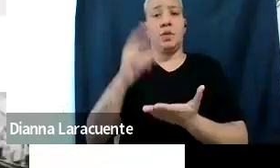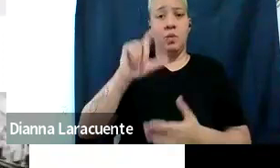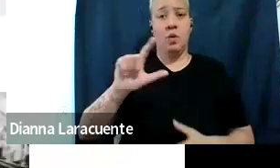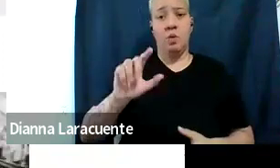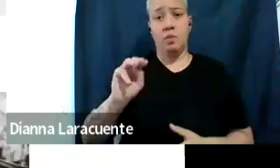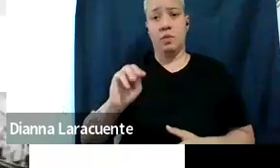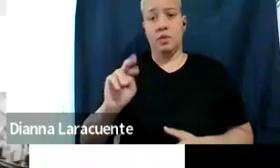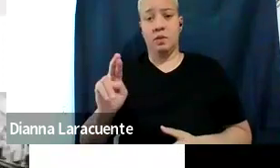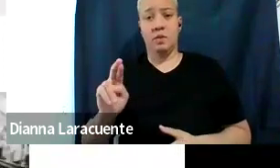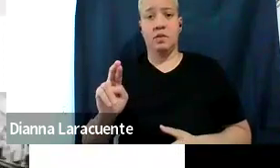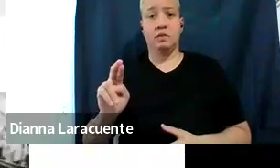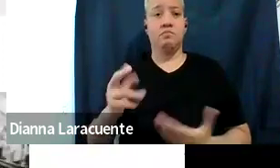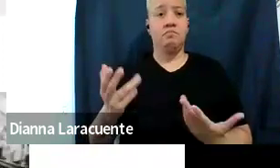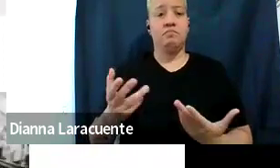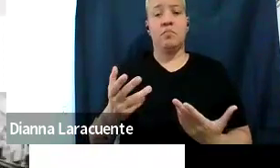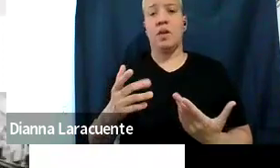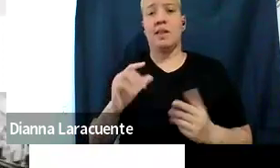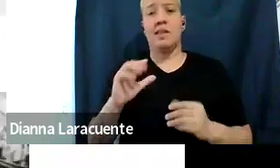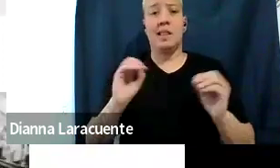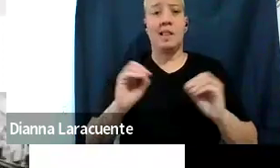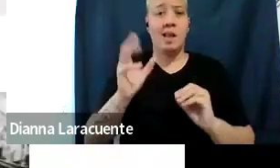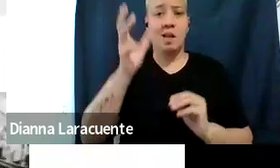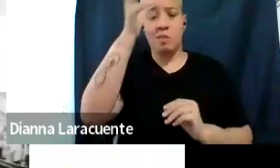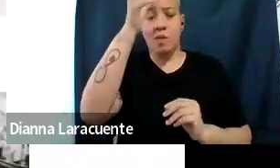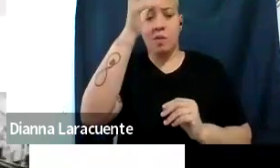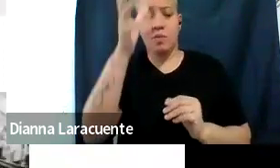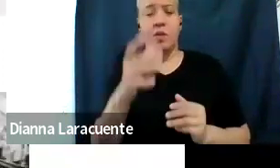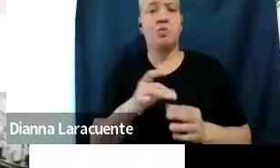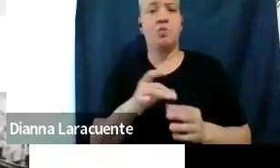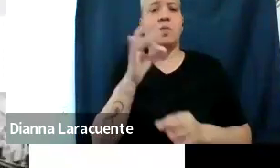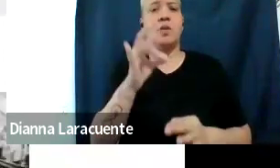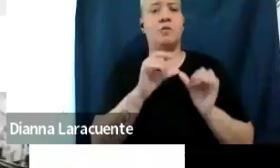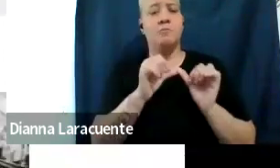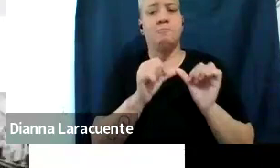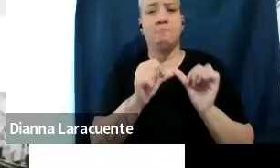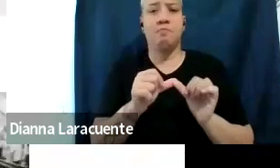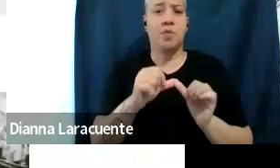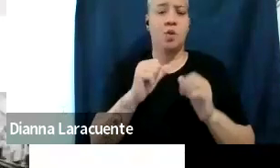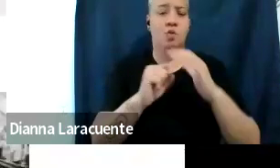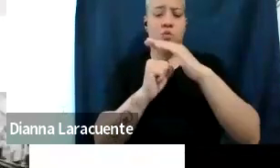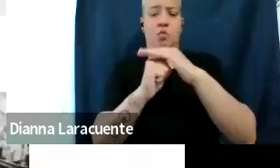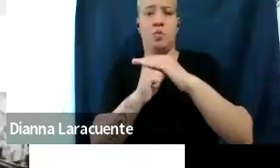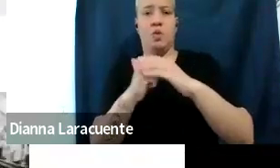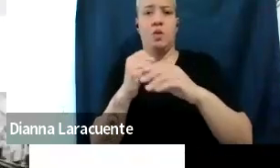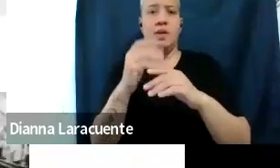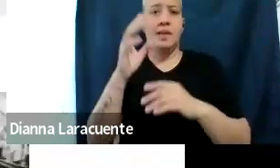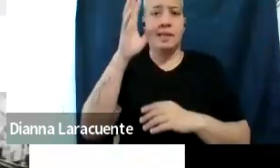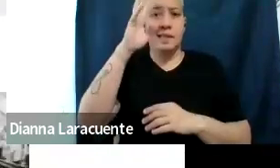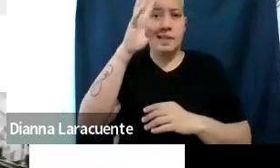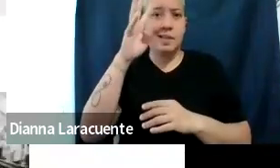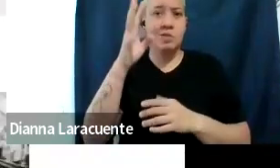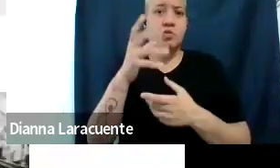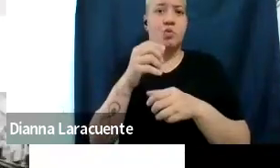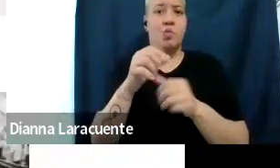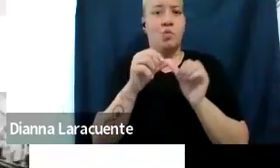huérfanos, huérfanos de su espíritu en continua vibración, huérfanos de su cerebro en creación continua, huérfanos